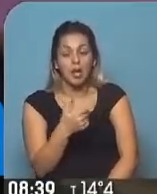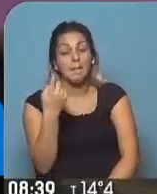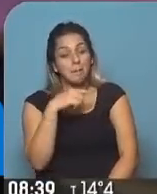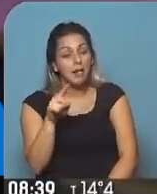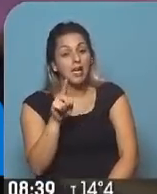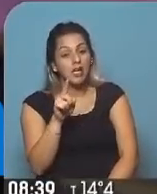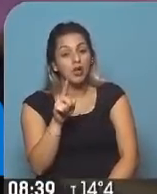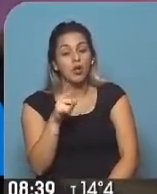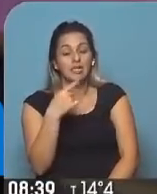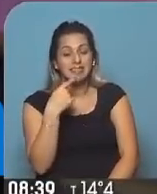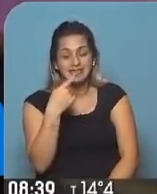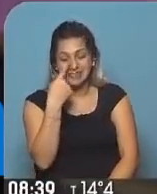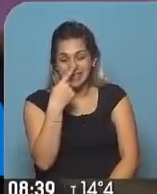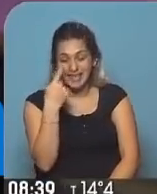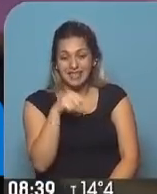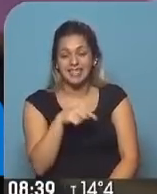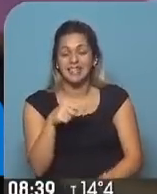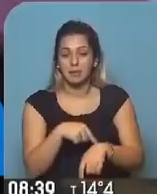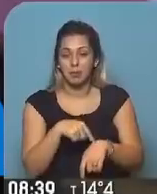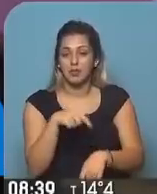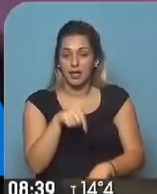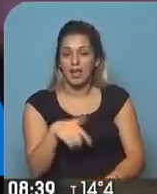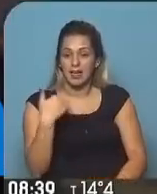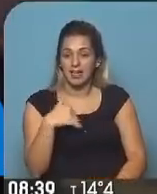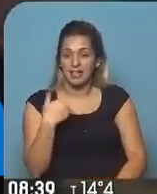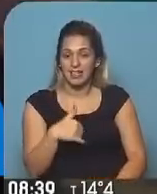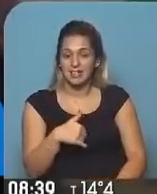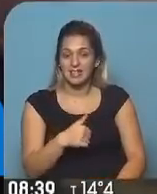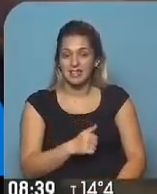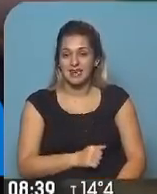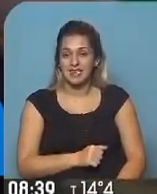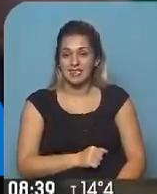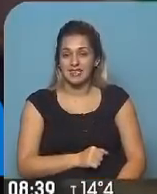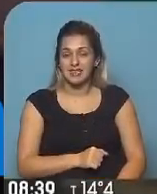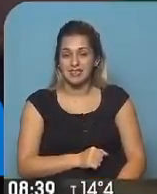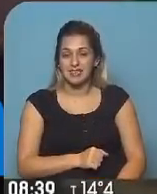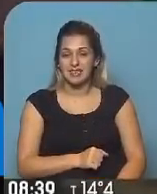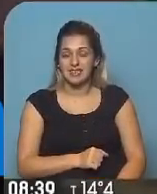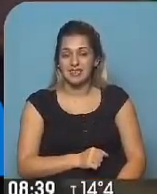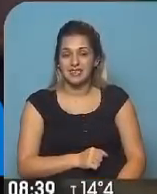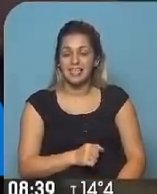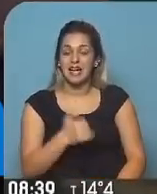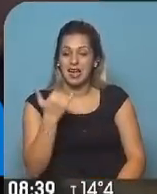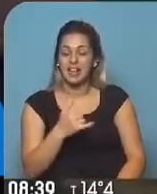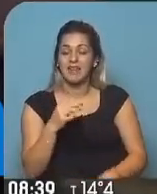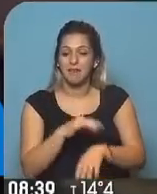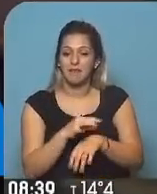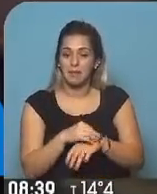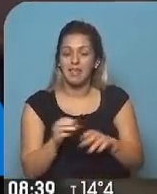interesante es que en este momento en la Argentina se están muriendo y están teniendo enfermedad